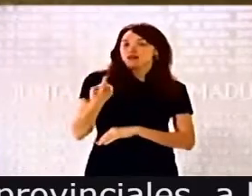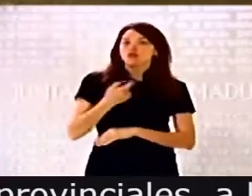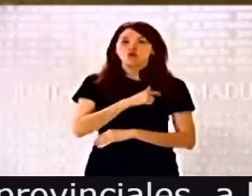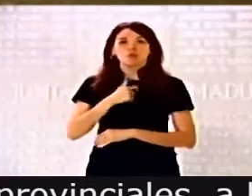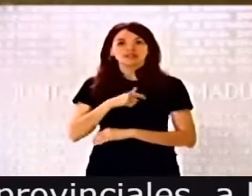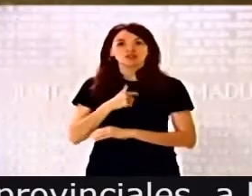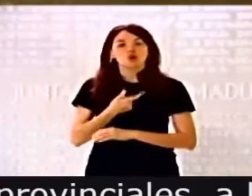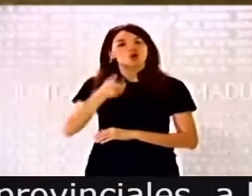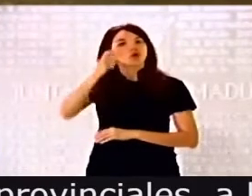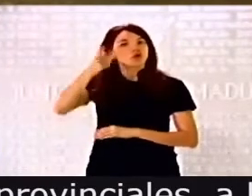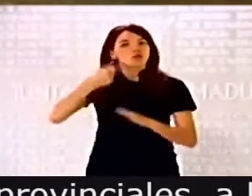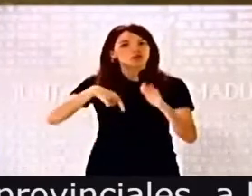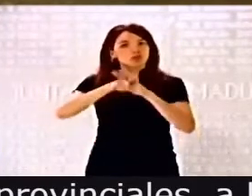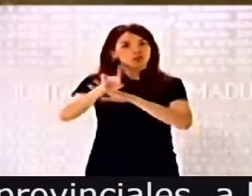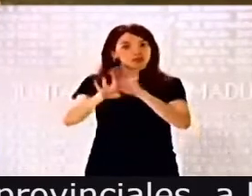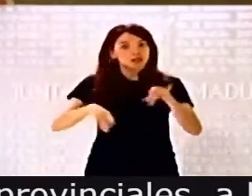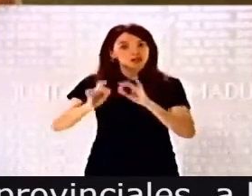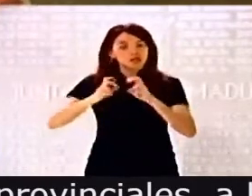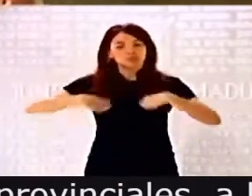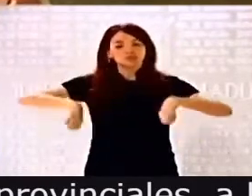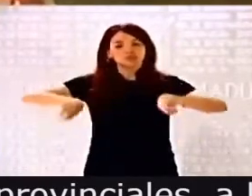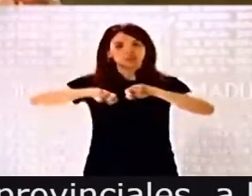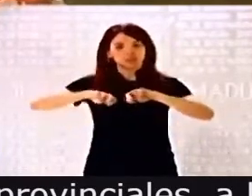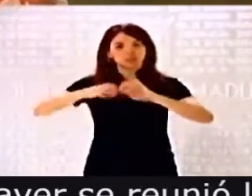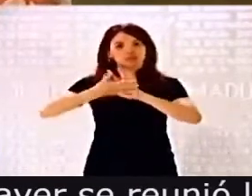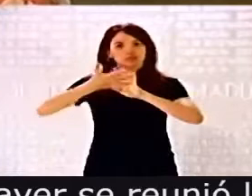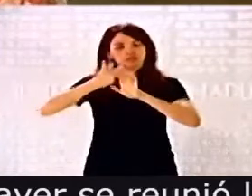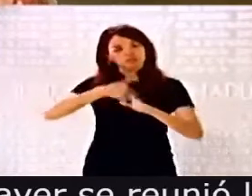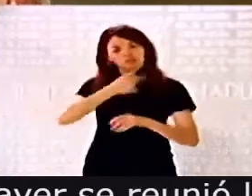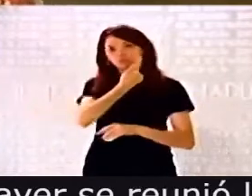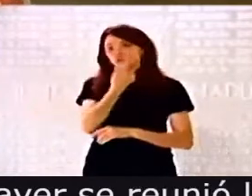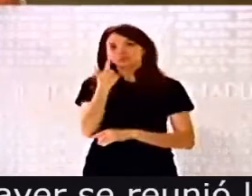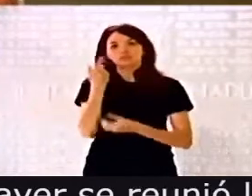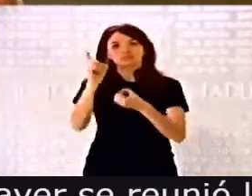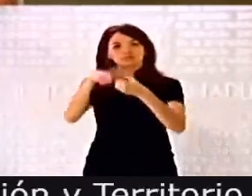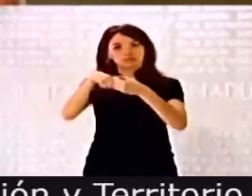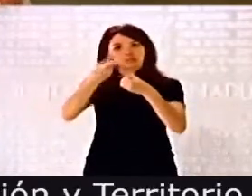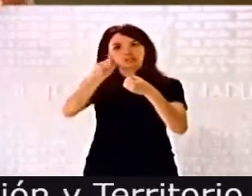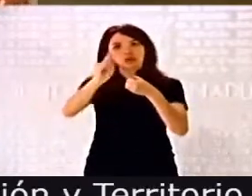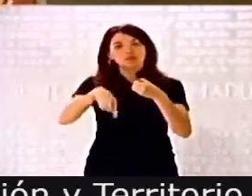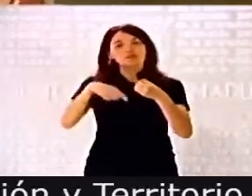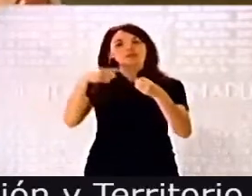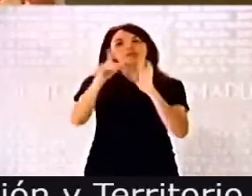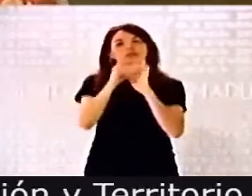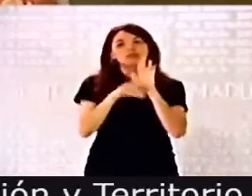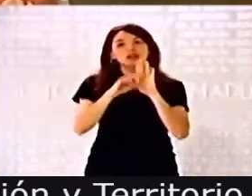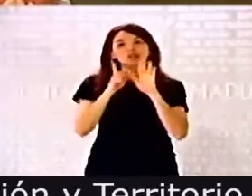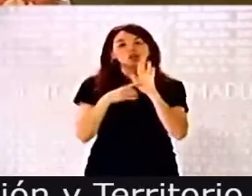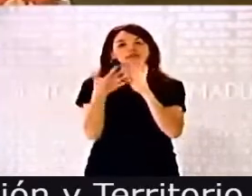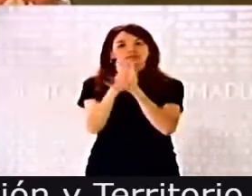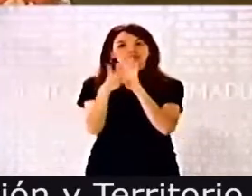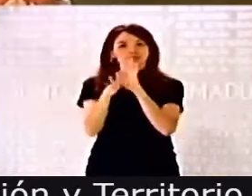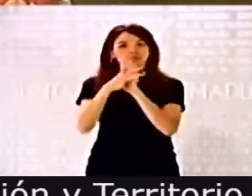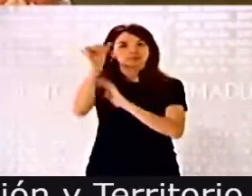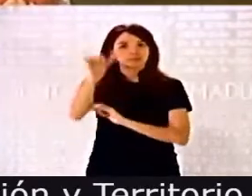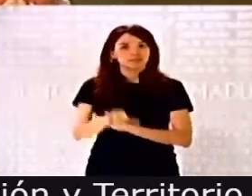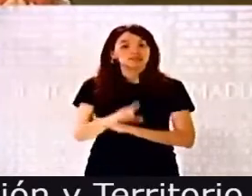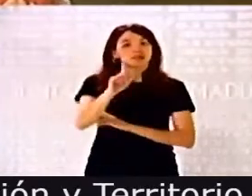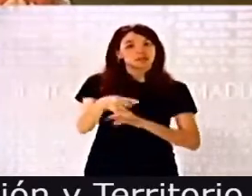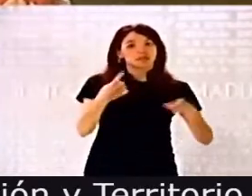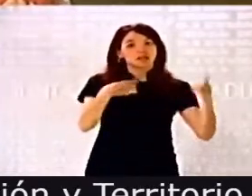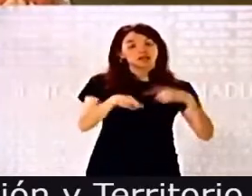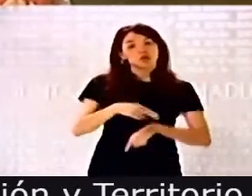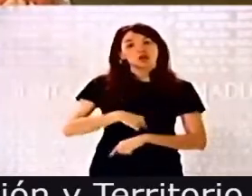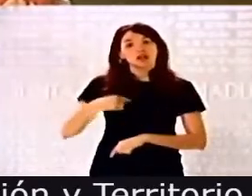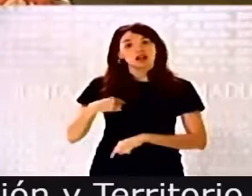Población, Desarrollo Rural, Población y Territorio, a la que asistimos para explicar este proyecto de decreto ley la directora general de Urbanismo y